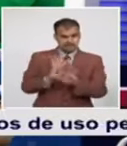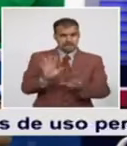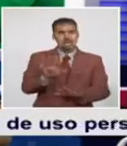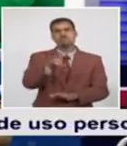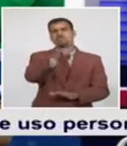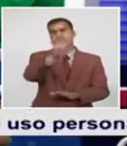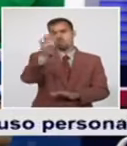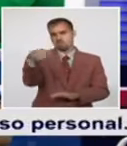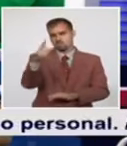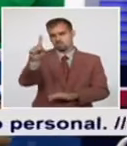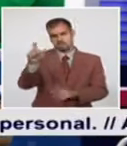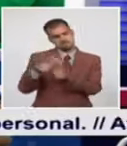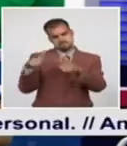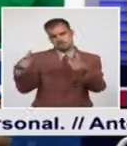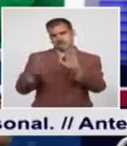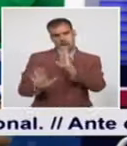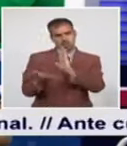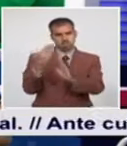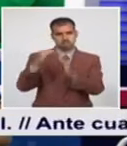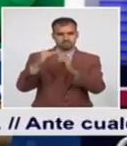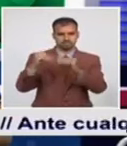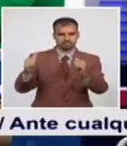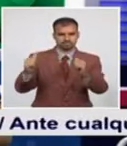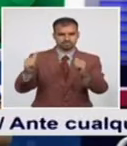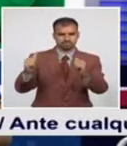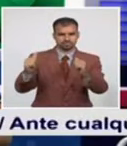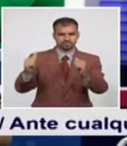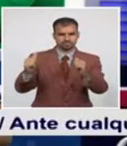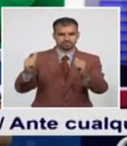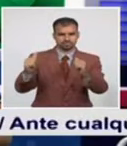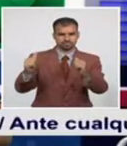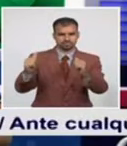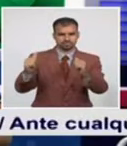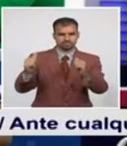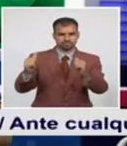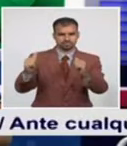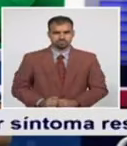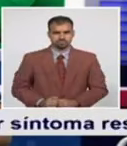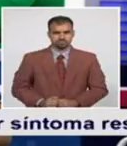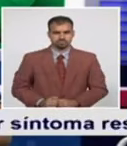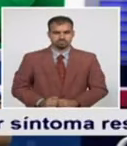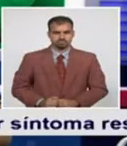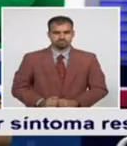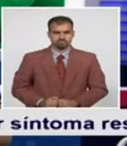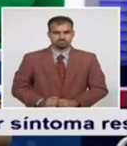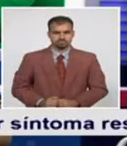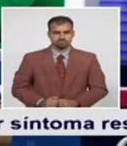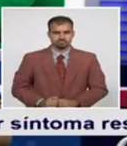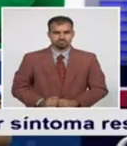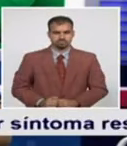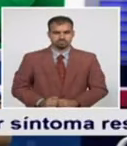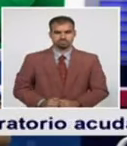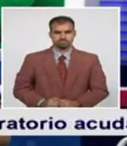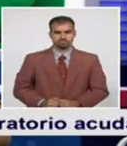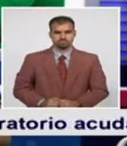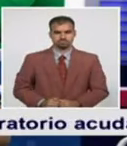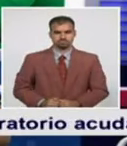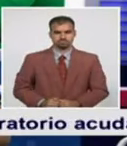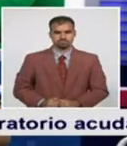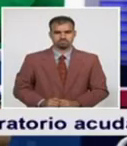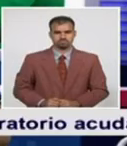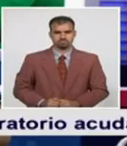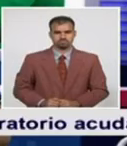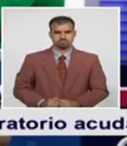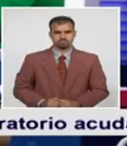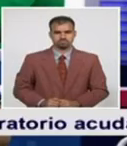94,1% de todos los que en este grupo de edad han padecido la enfermedad. Ayer no reportaron